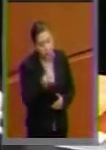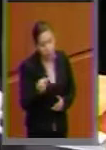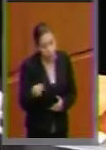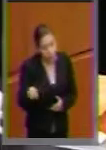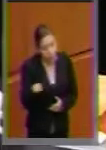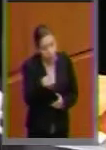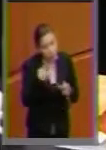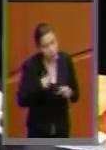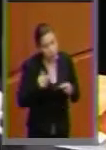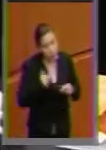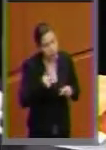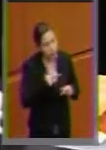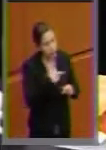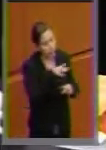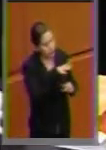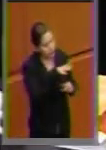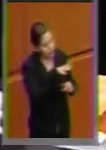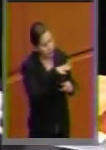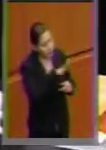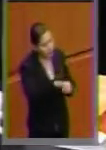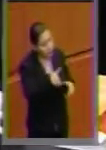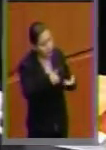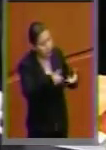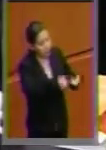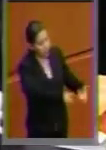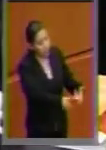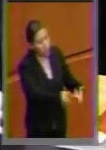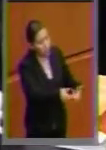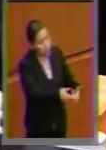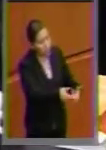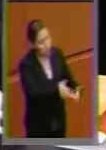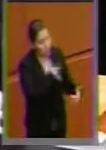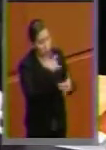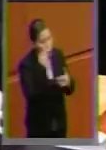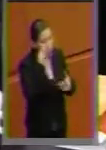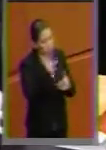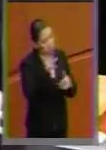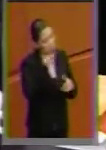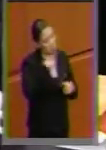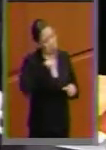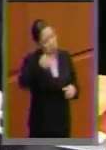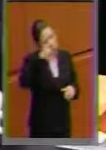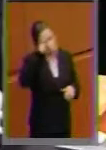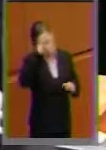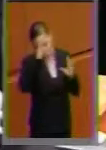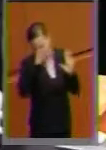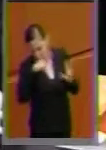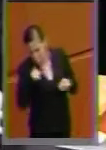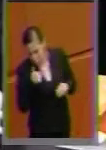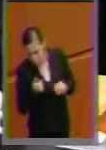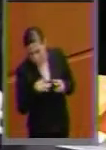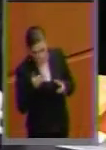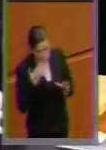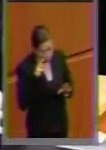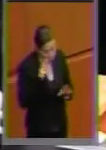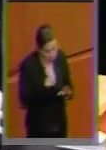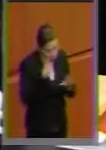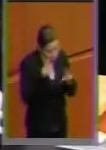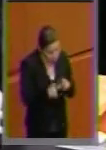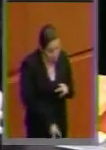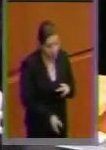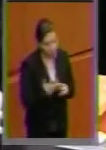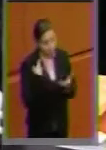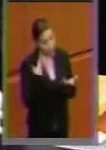y la ciudadanía en la calle percibe otra cosa no percibe una verdadera